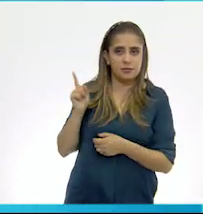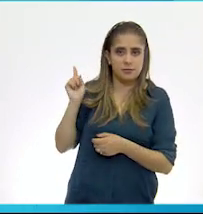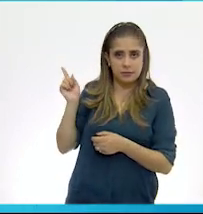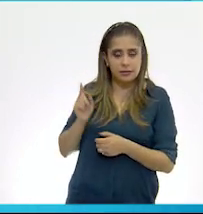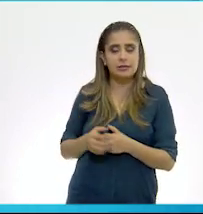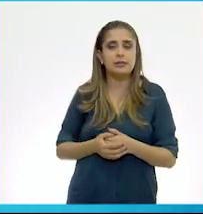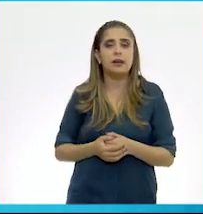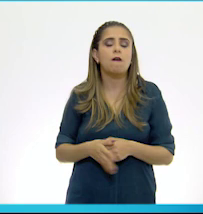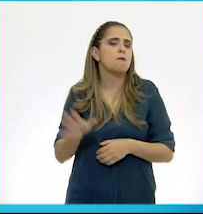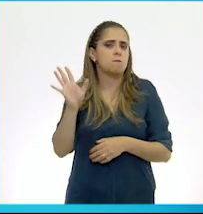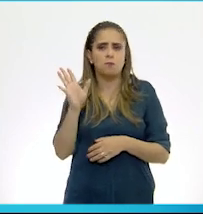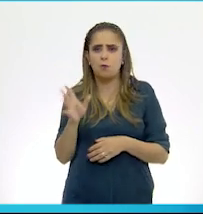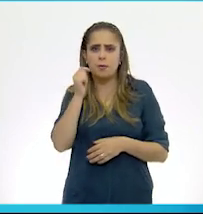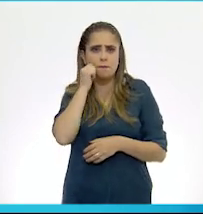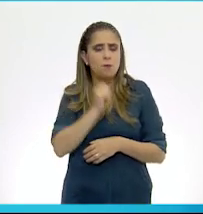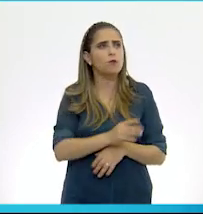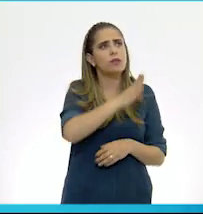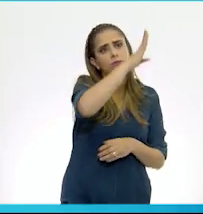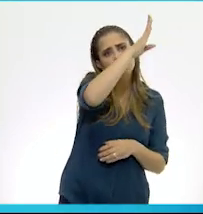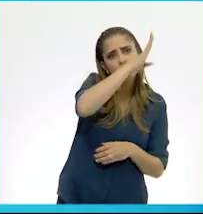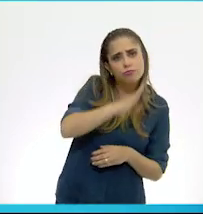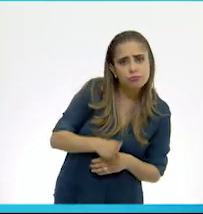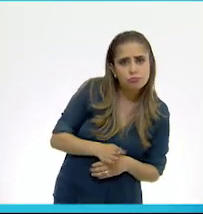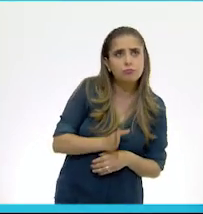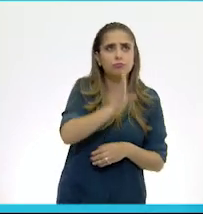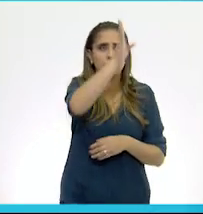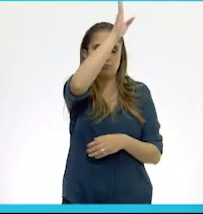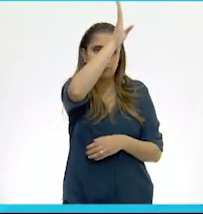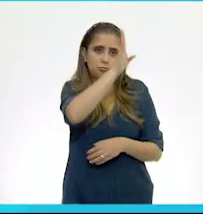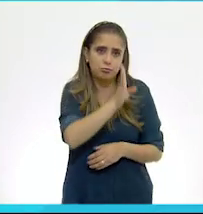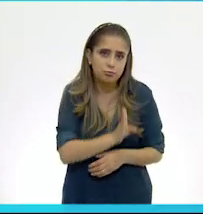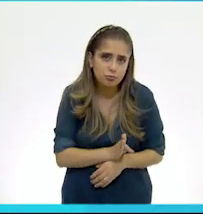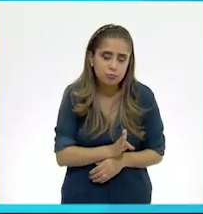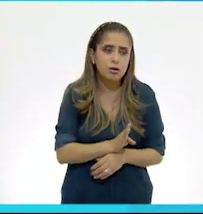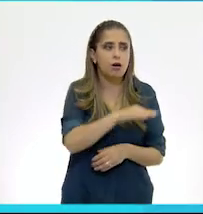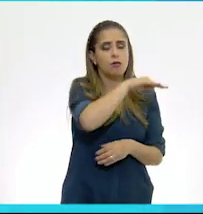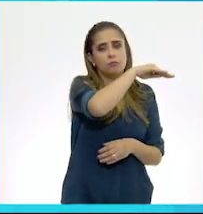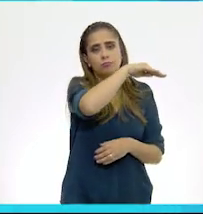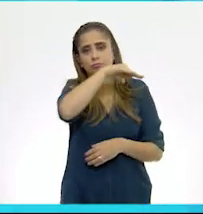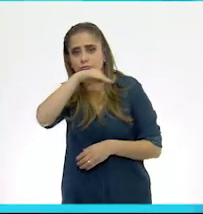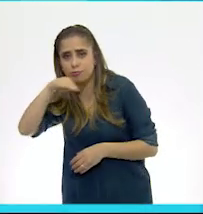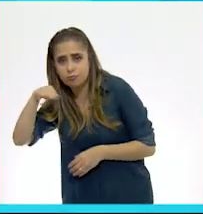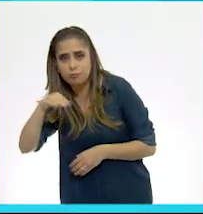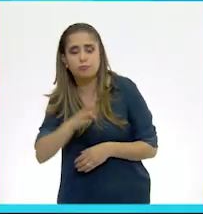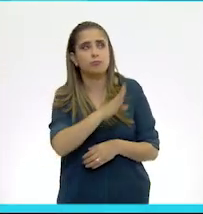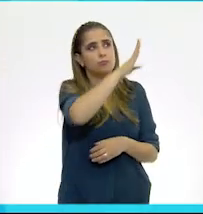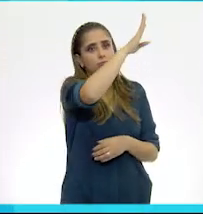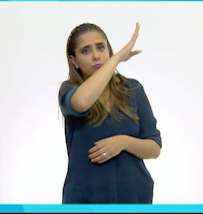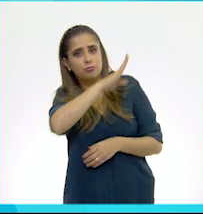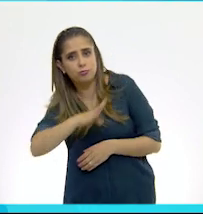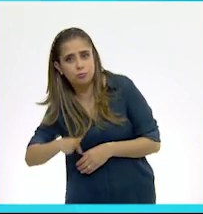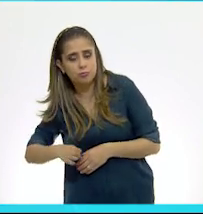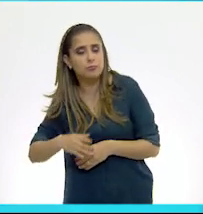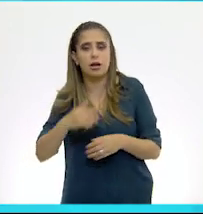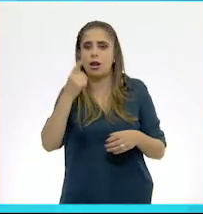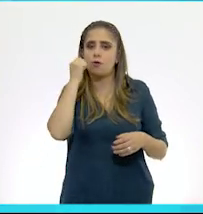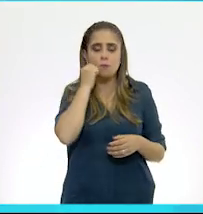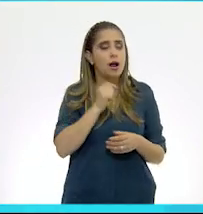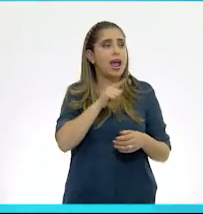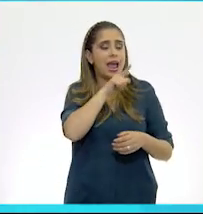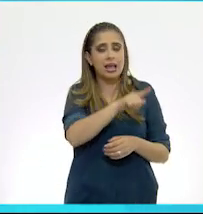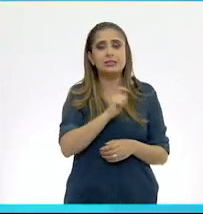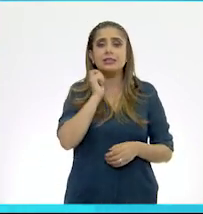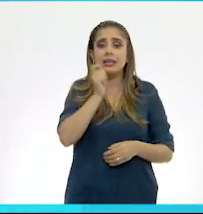No importa que sean horizontales o verticales o diagonales, siguen siendo